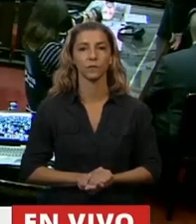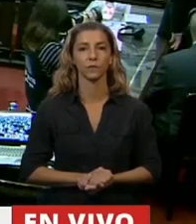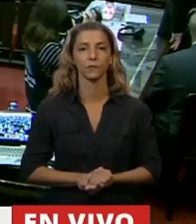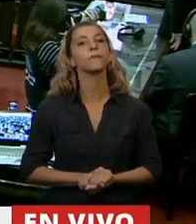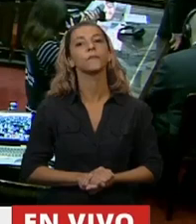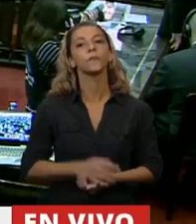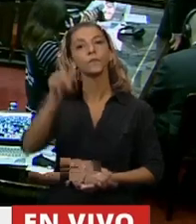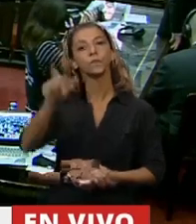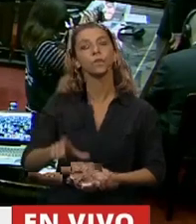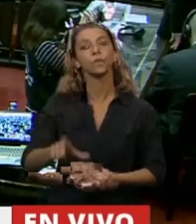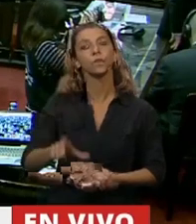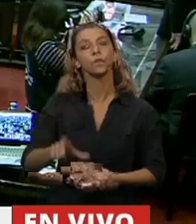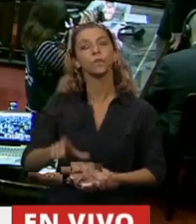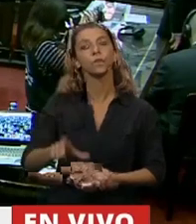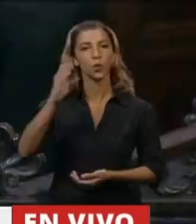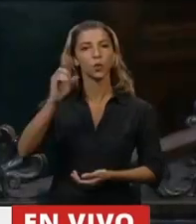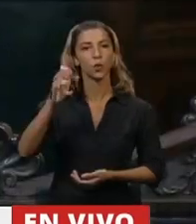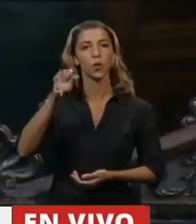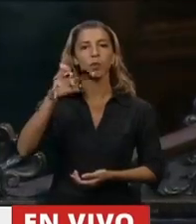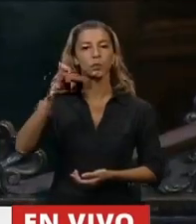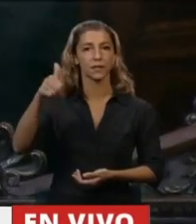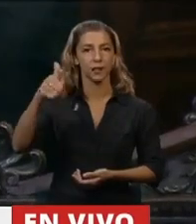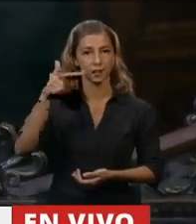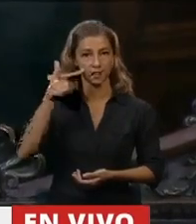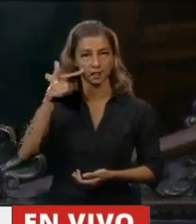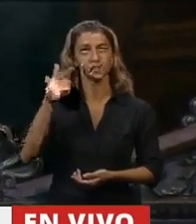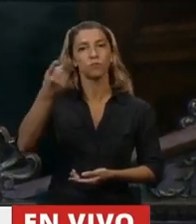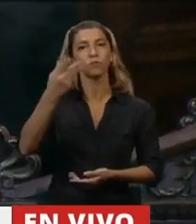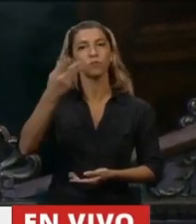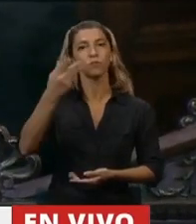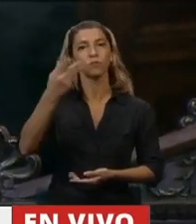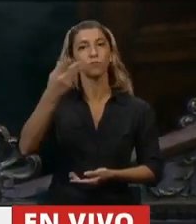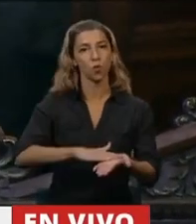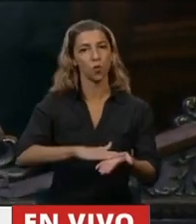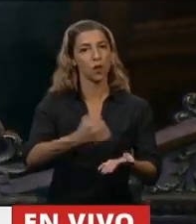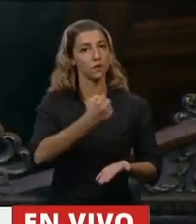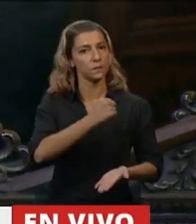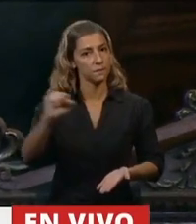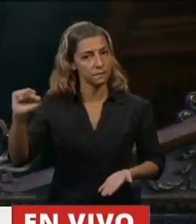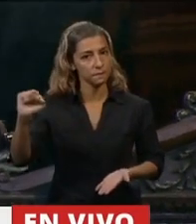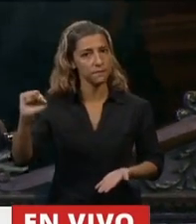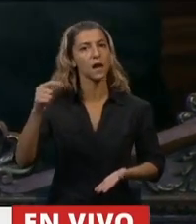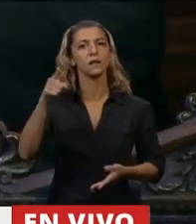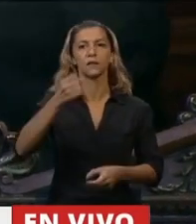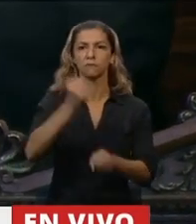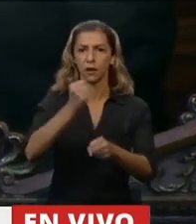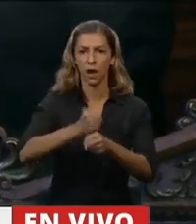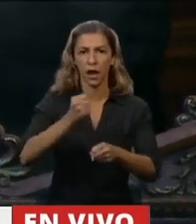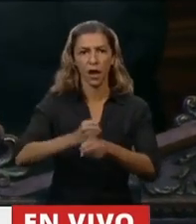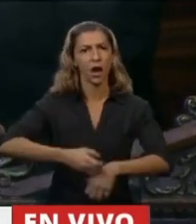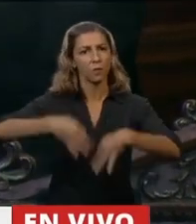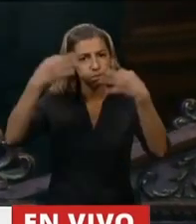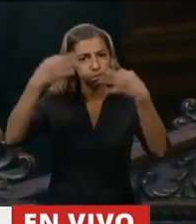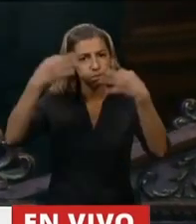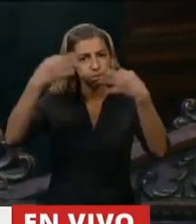Don Luis Borsani, juráis a la patria, por Dios, desempeñar fiel y debidamente el cargo de secretario de la